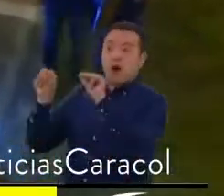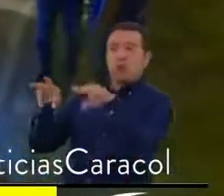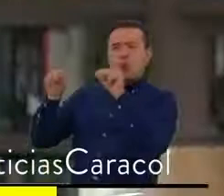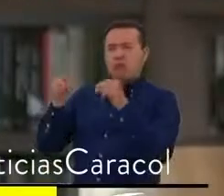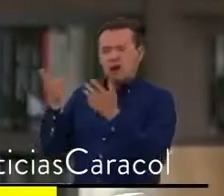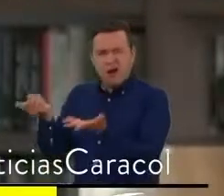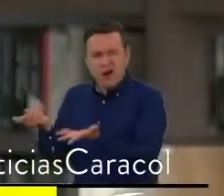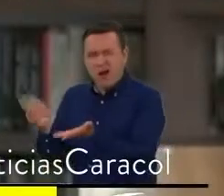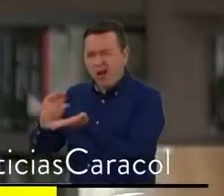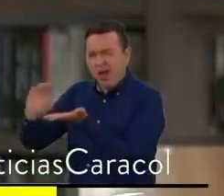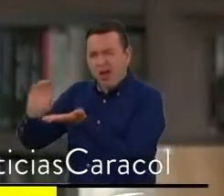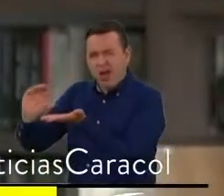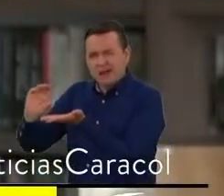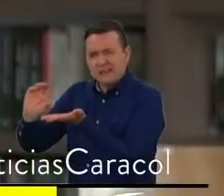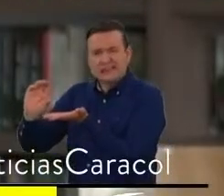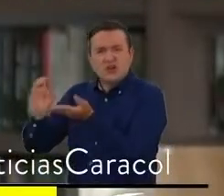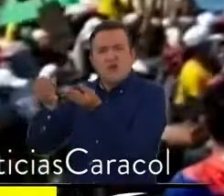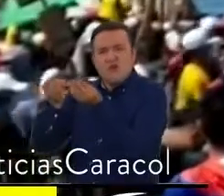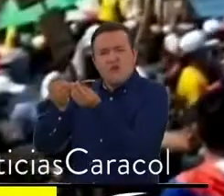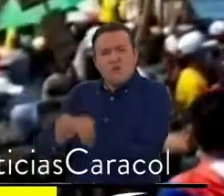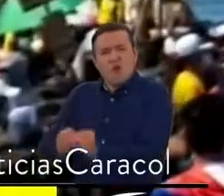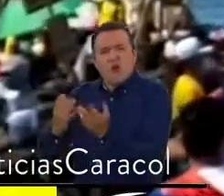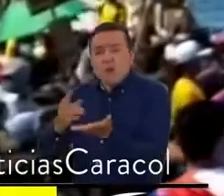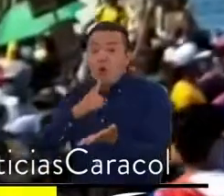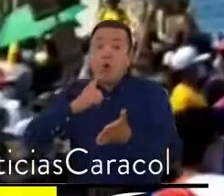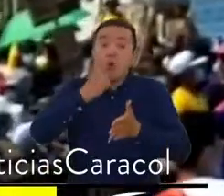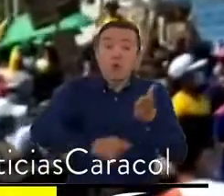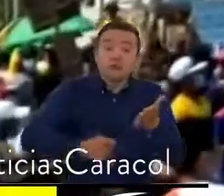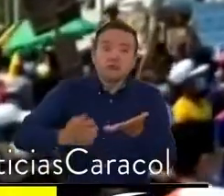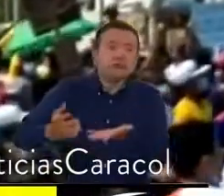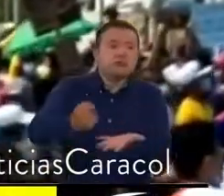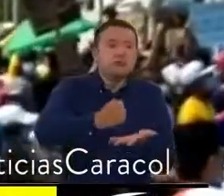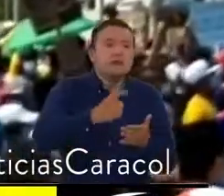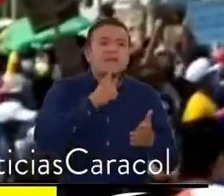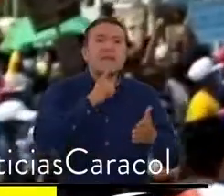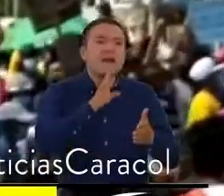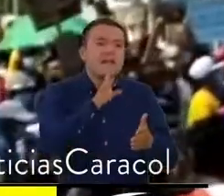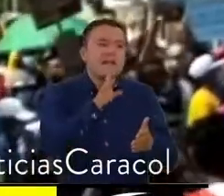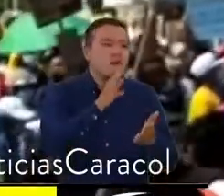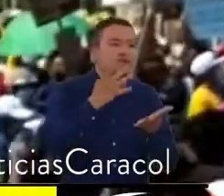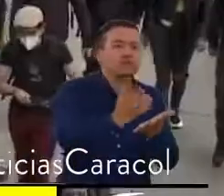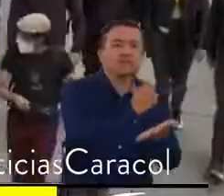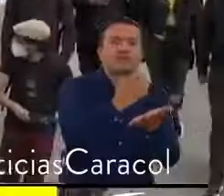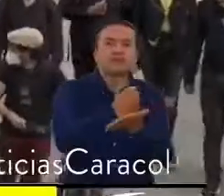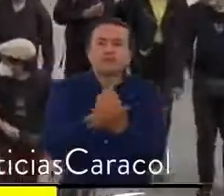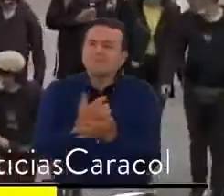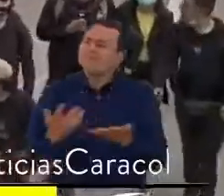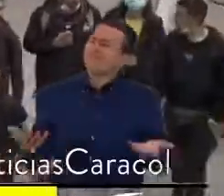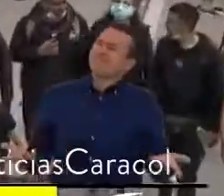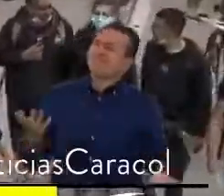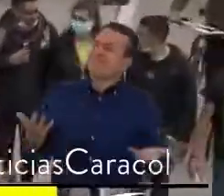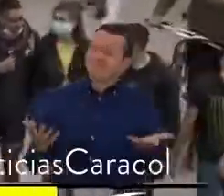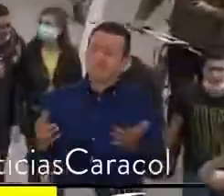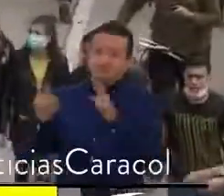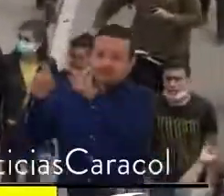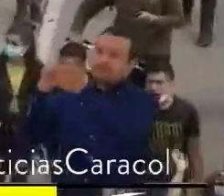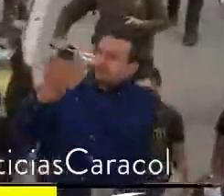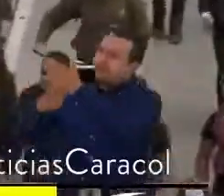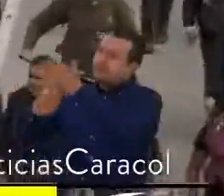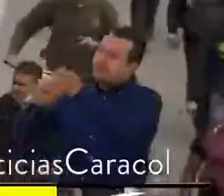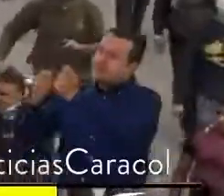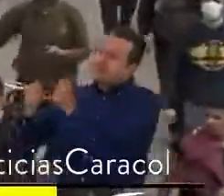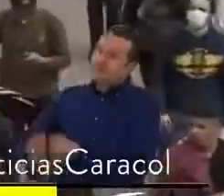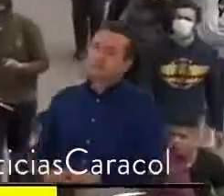en términos de la estructura tributaria. Sin embargo, para complementar una posible política pública de este tipo, también señala el